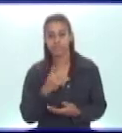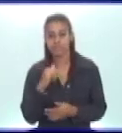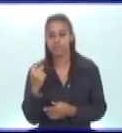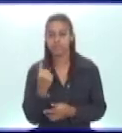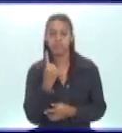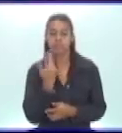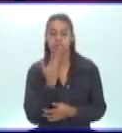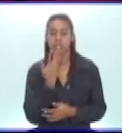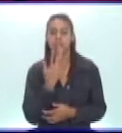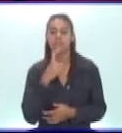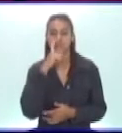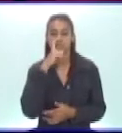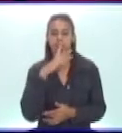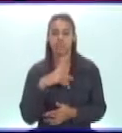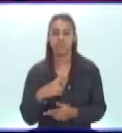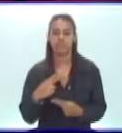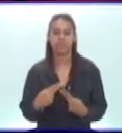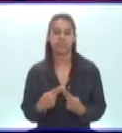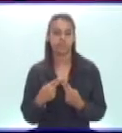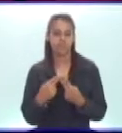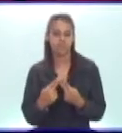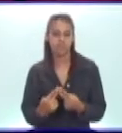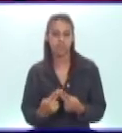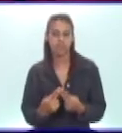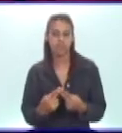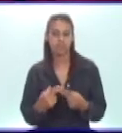niños, que son los héroes de esta batalla.